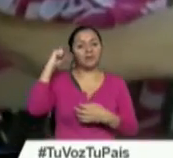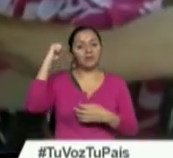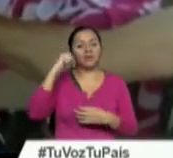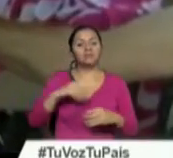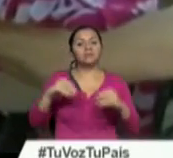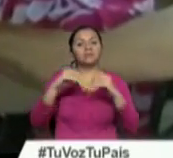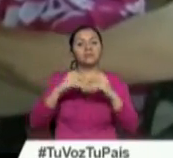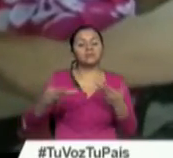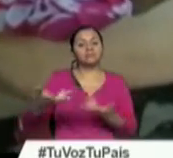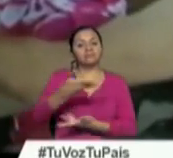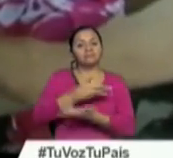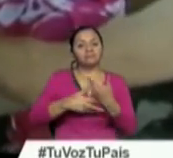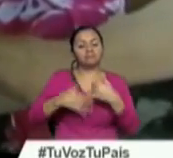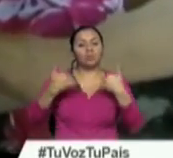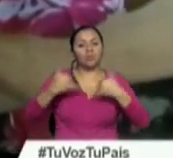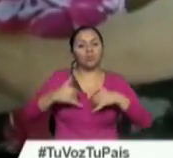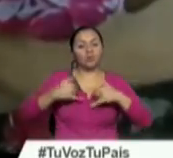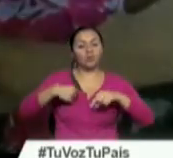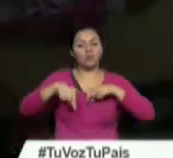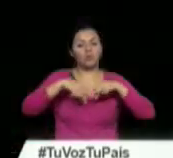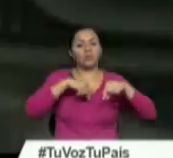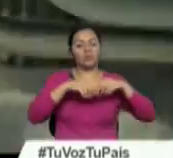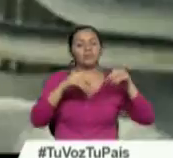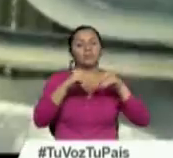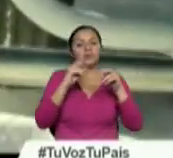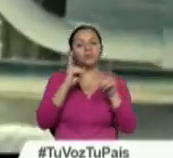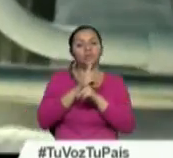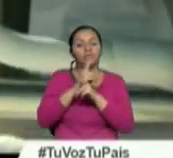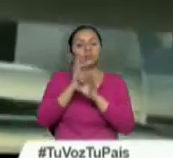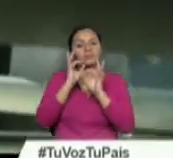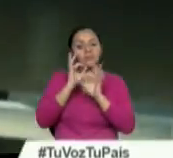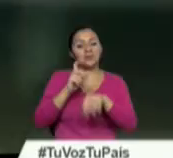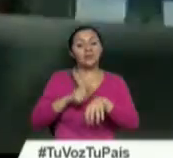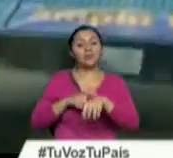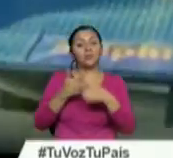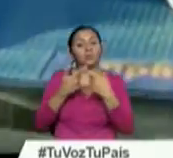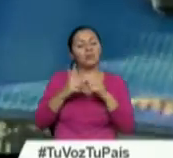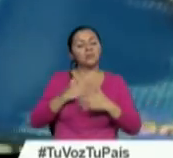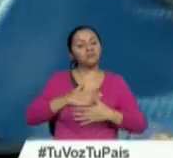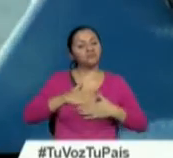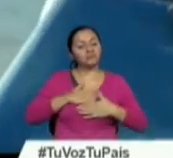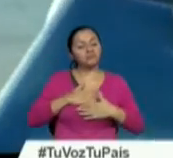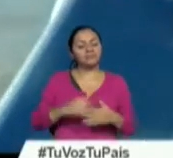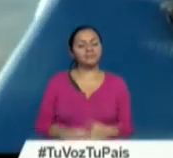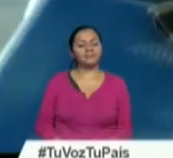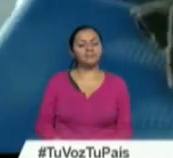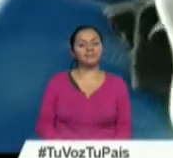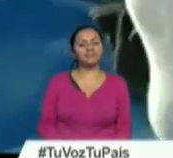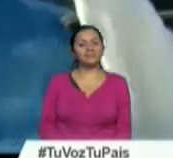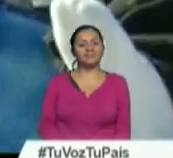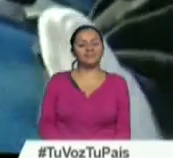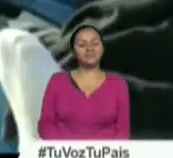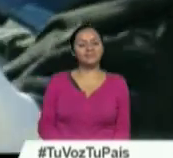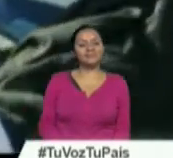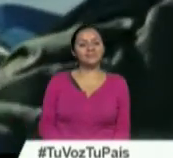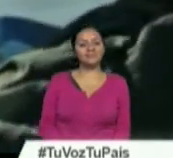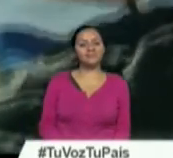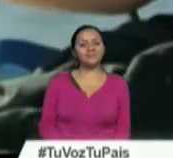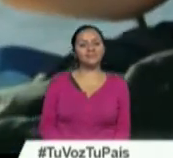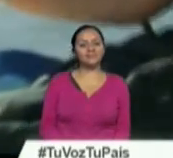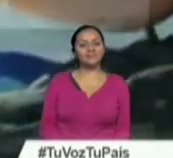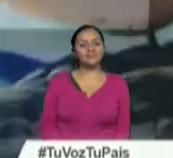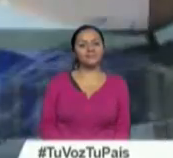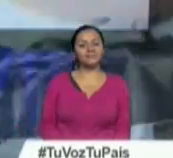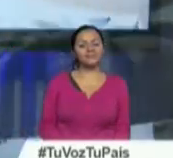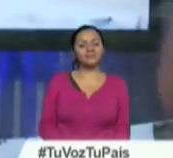la recreación, a la movilidad y al uso adecuado de su tiempo libre, entre otros. Carolina Díaz, Noticiero Ciudadano.